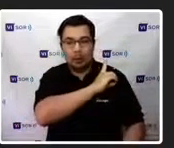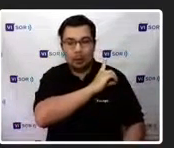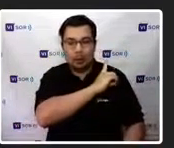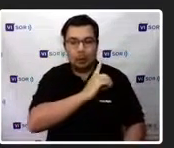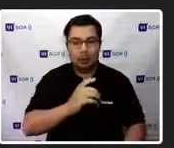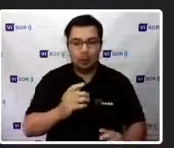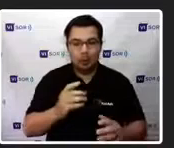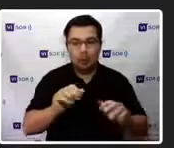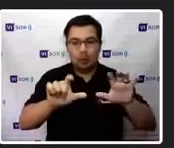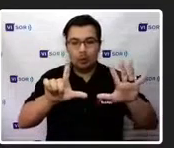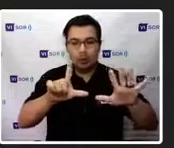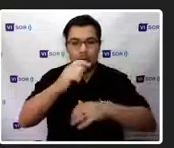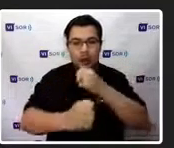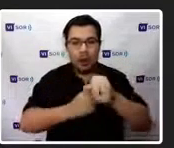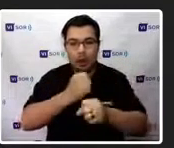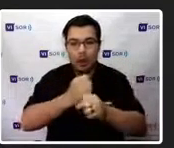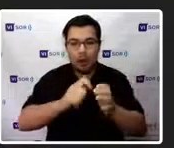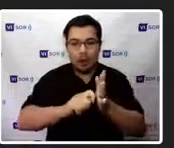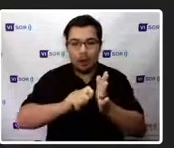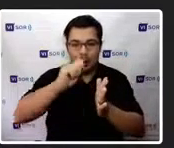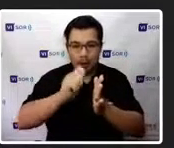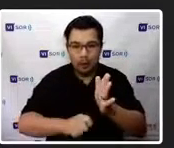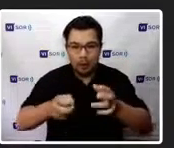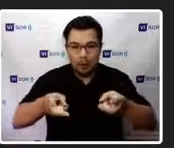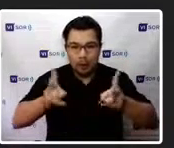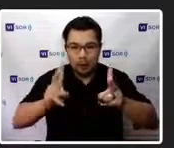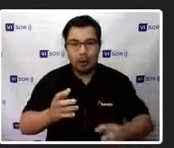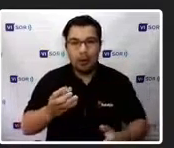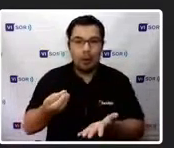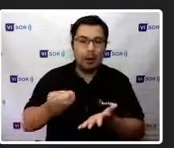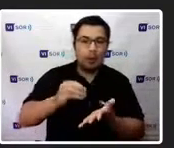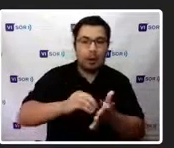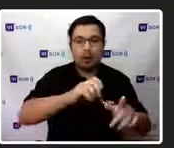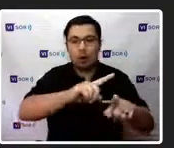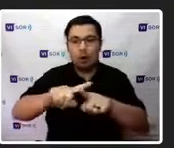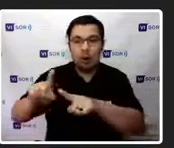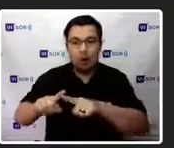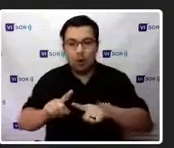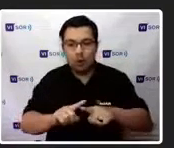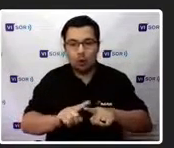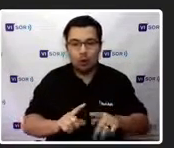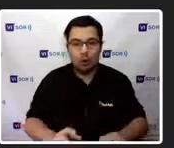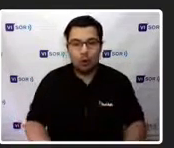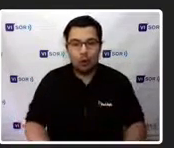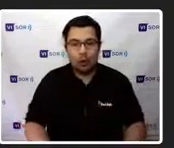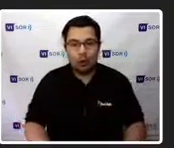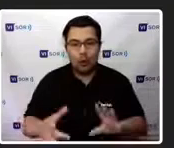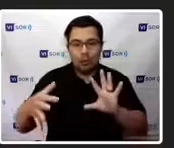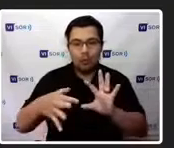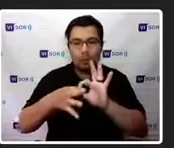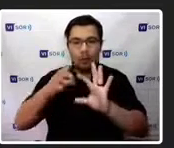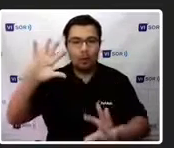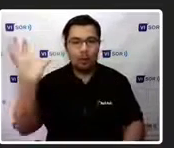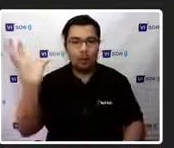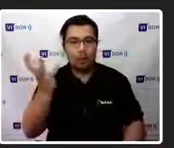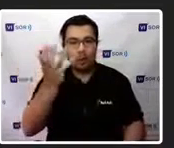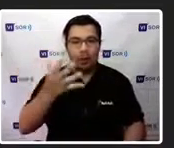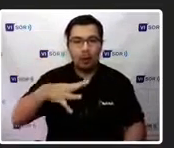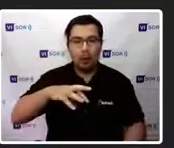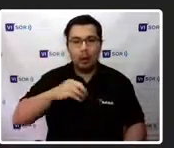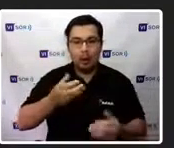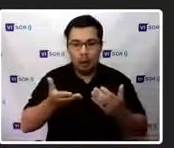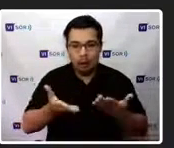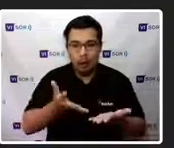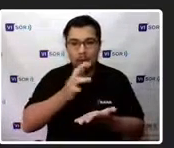serie de vínculos con el entorno que son bastante potentes, nos transforman en una institución muy seria en la cual ustedes, su familia